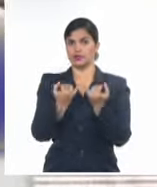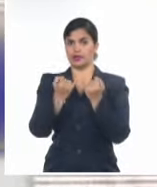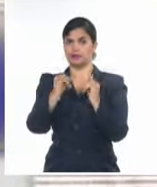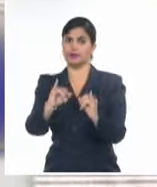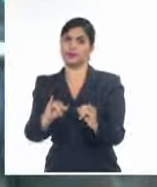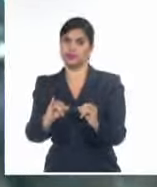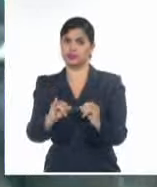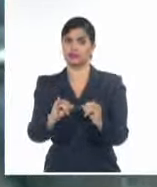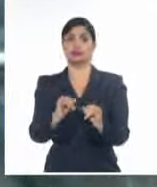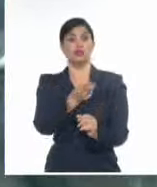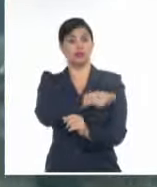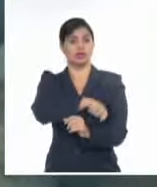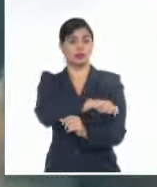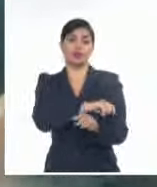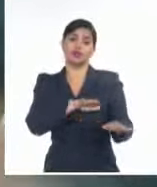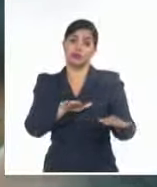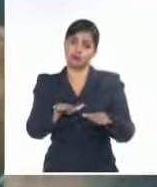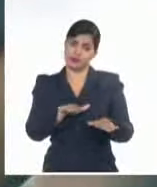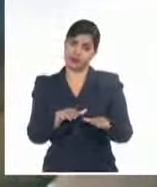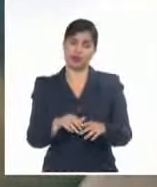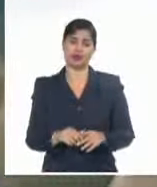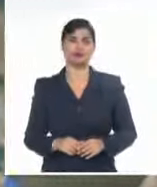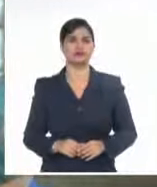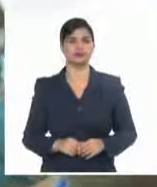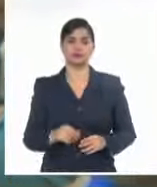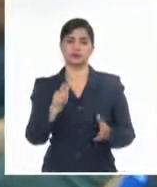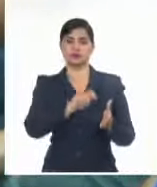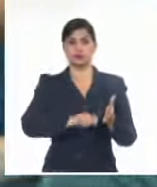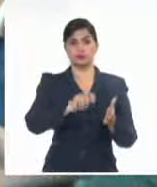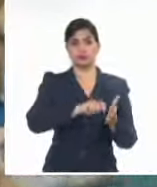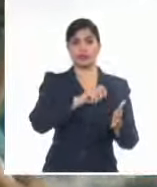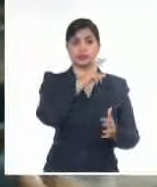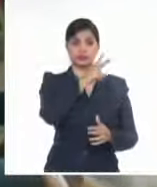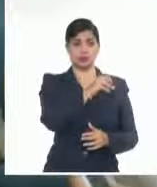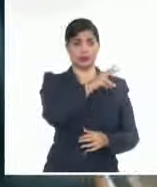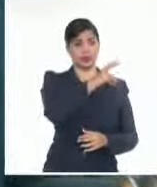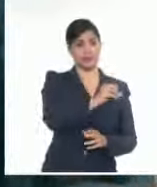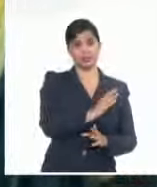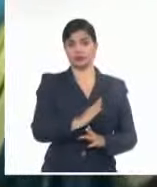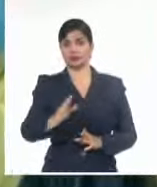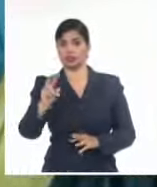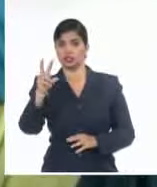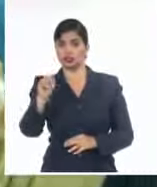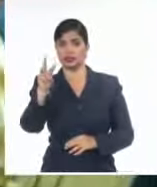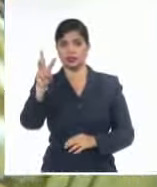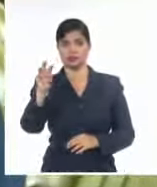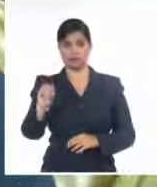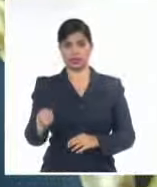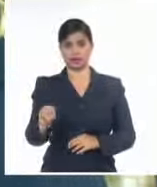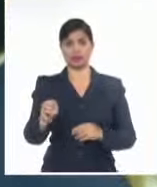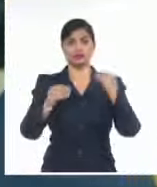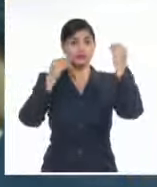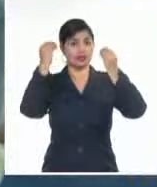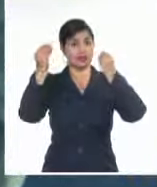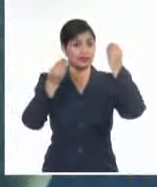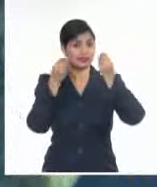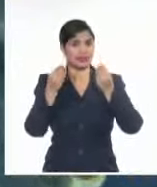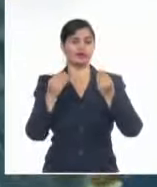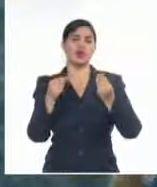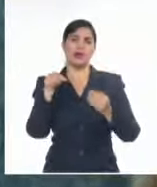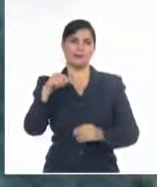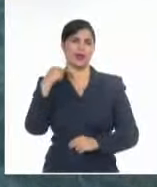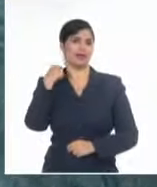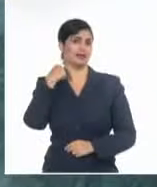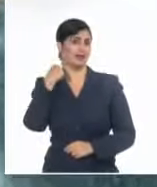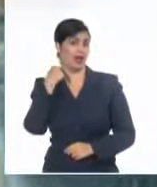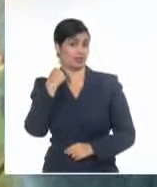del fascismo. Enfocados en una Agenda 2030, las naciones latinoamericanas se encaminan a un diciembre de historia, donde se conmemoran los